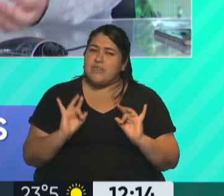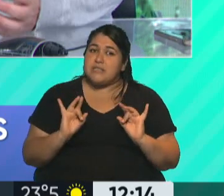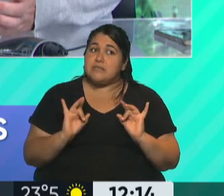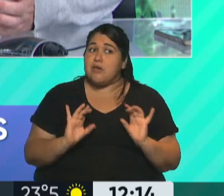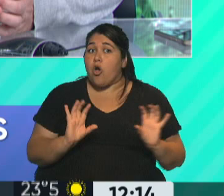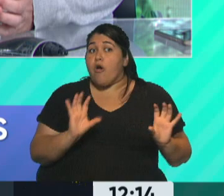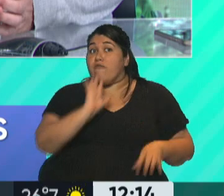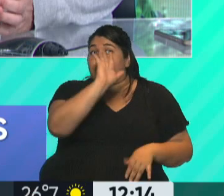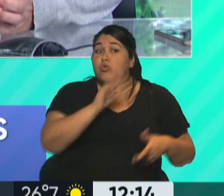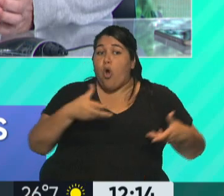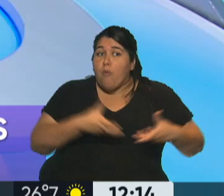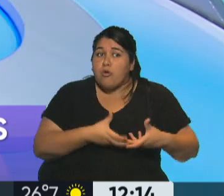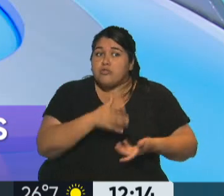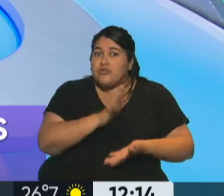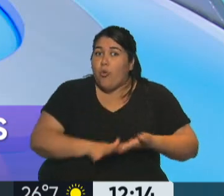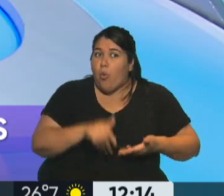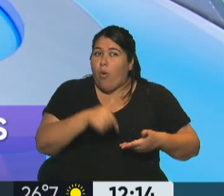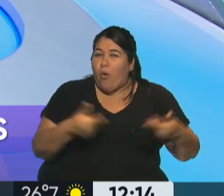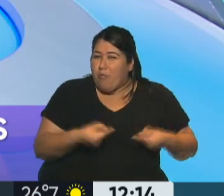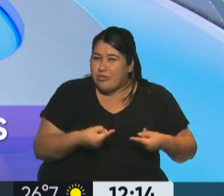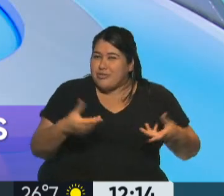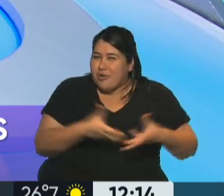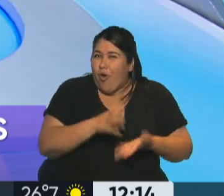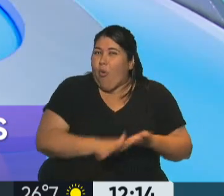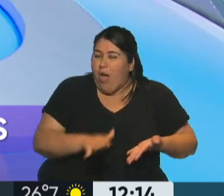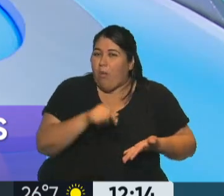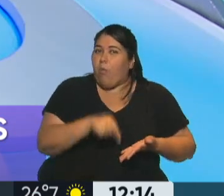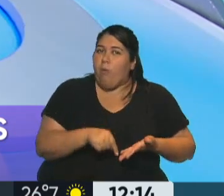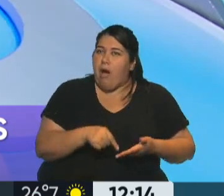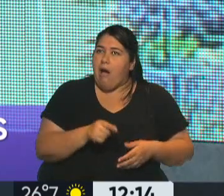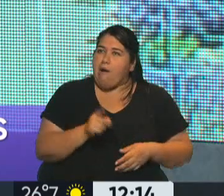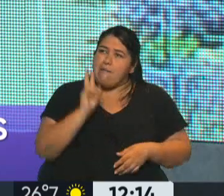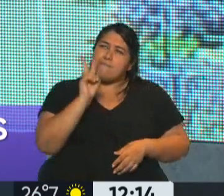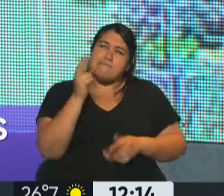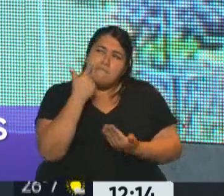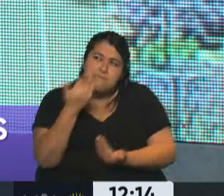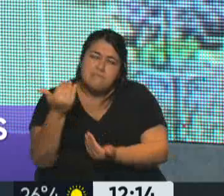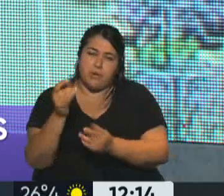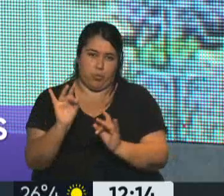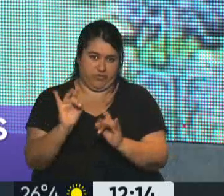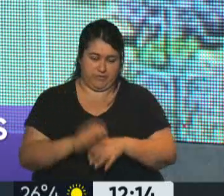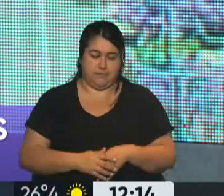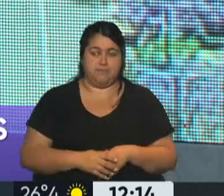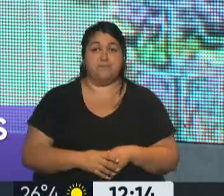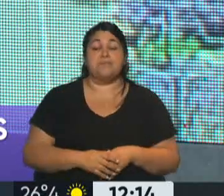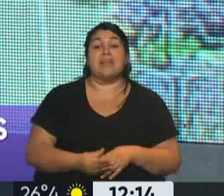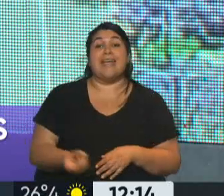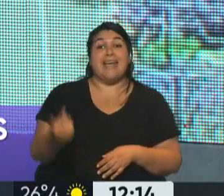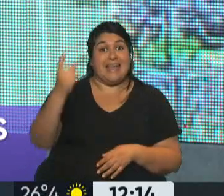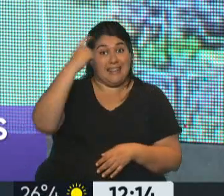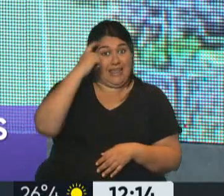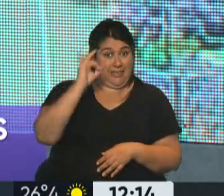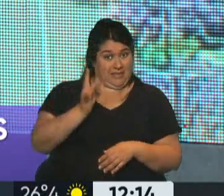tenga algún tipo de éxito. Nahuel, uno entiende que el Congreso de la Nación a partir del 10 de diciembre va a tener un protagonismo,